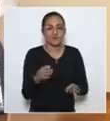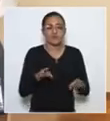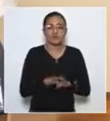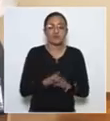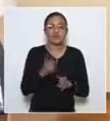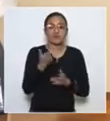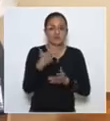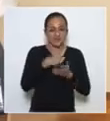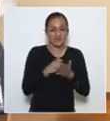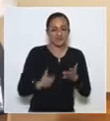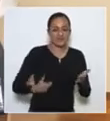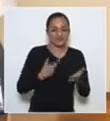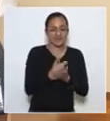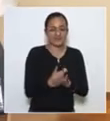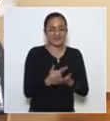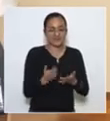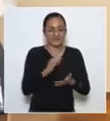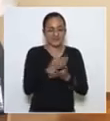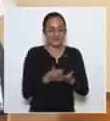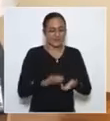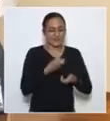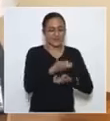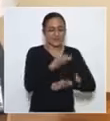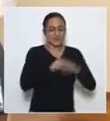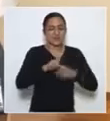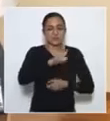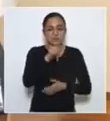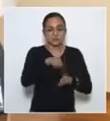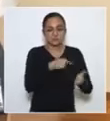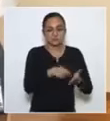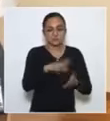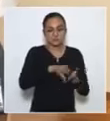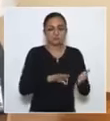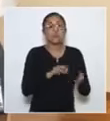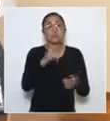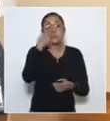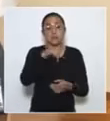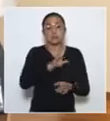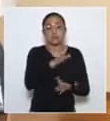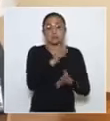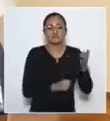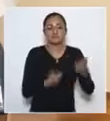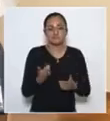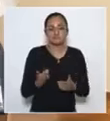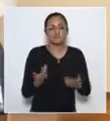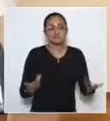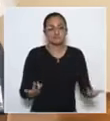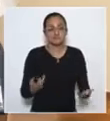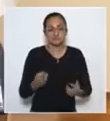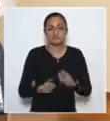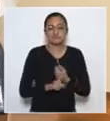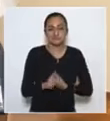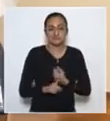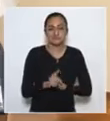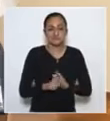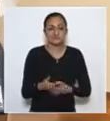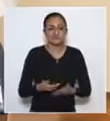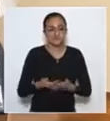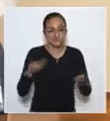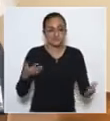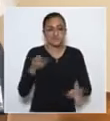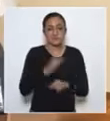No, es un proceso de investigación. Eso que saca MTP hoy nos sirve mucho. Nos sirve mucho. Ustedes